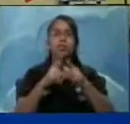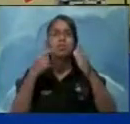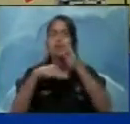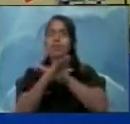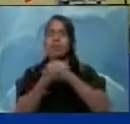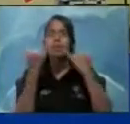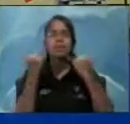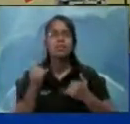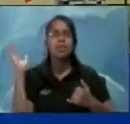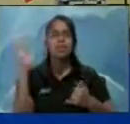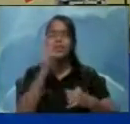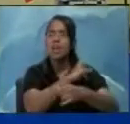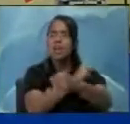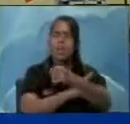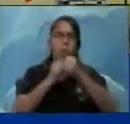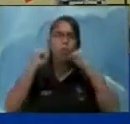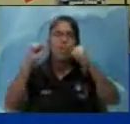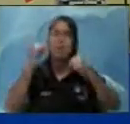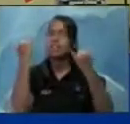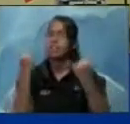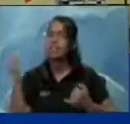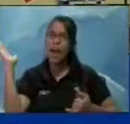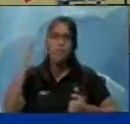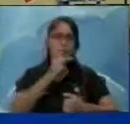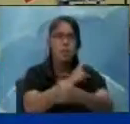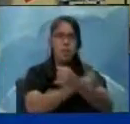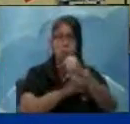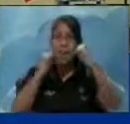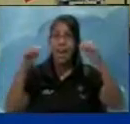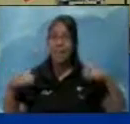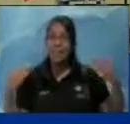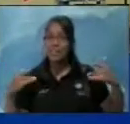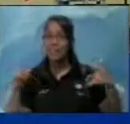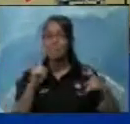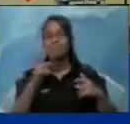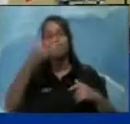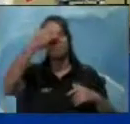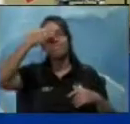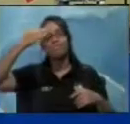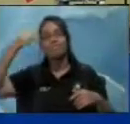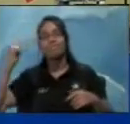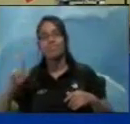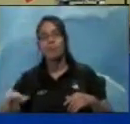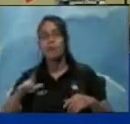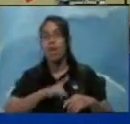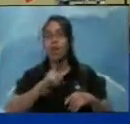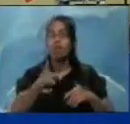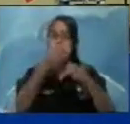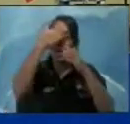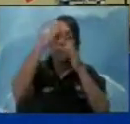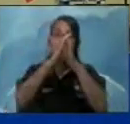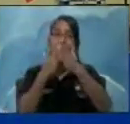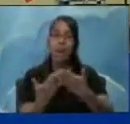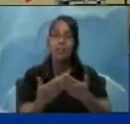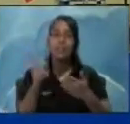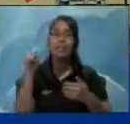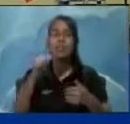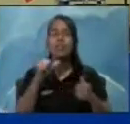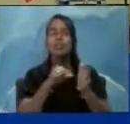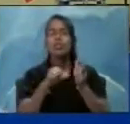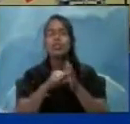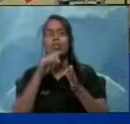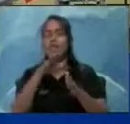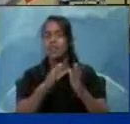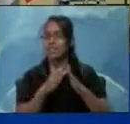ya viene el poder ya viene el poder ya se habían olvidado de la palabra y ahí es donde está el gran